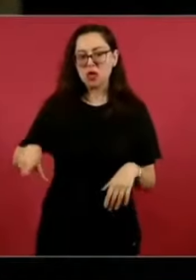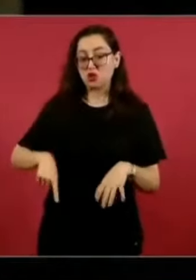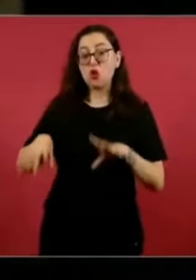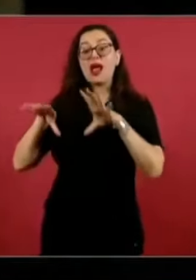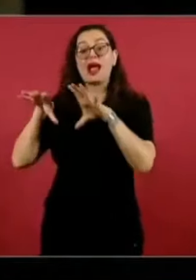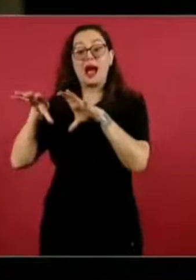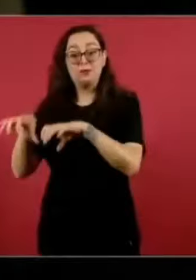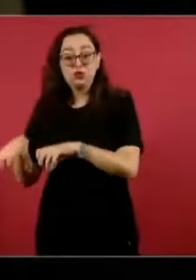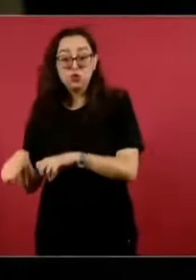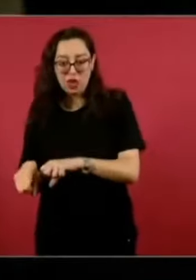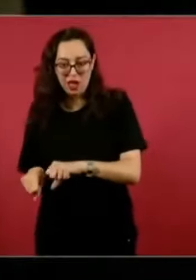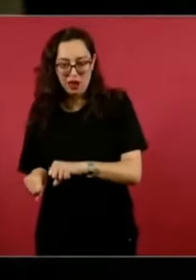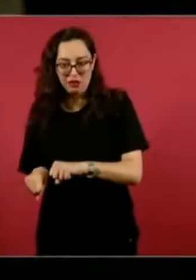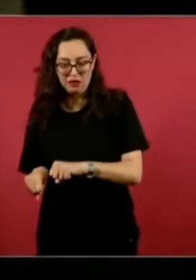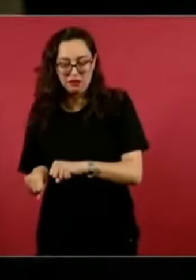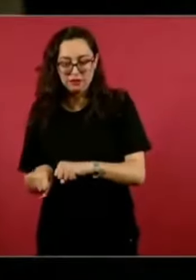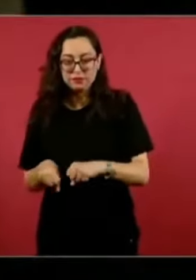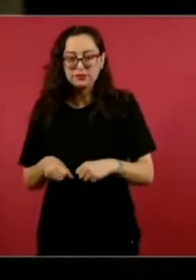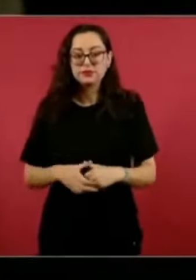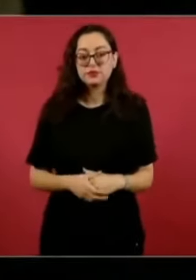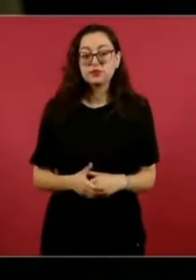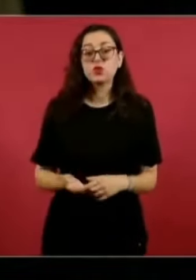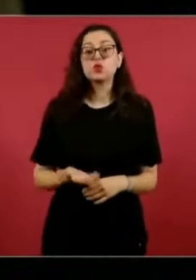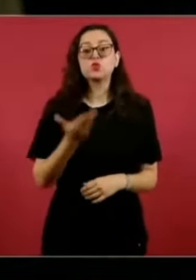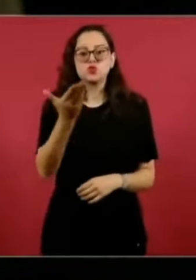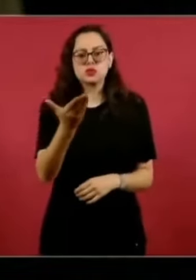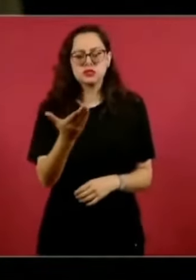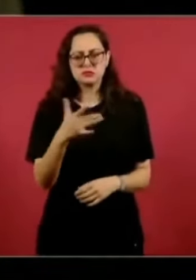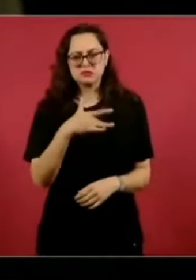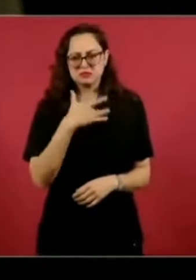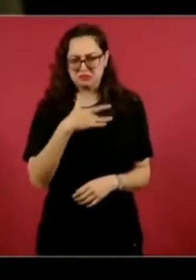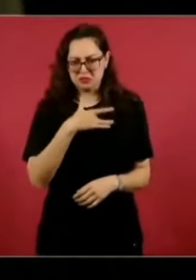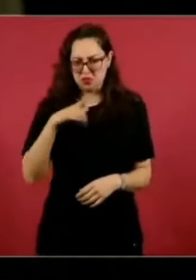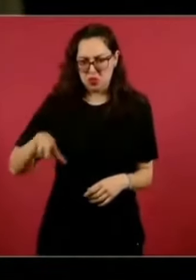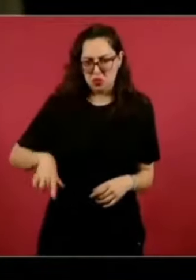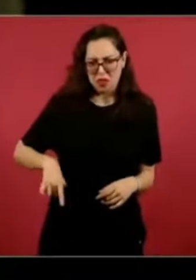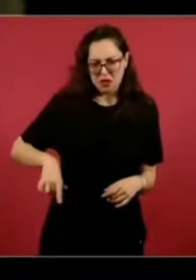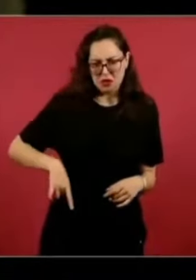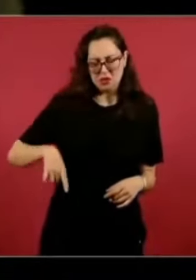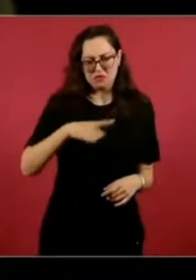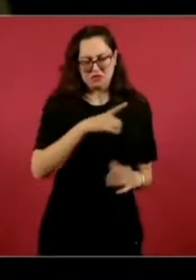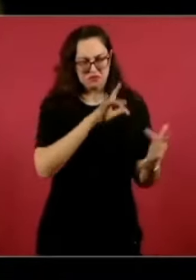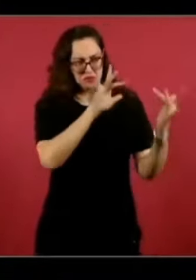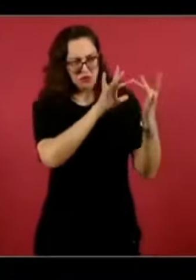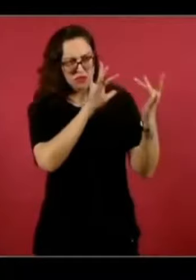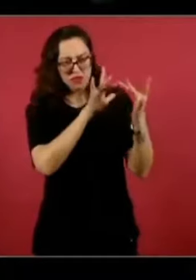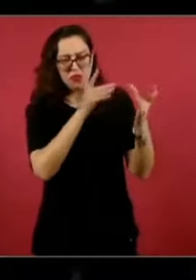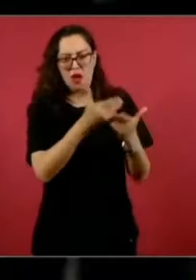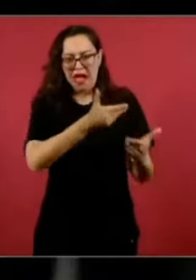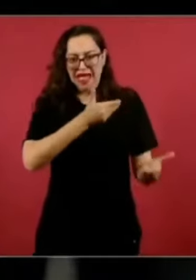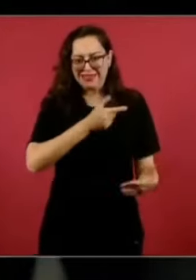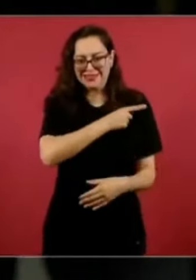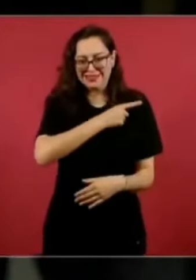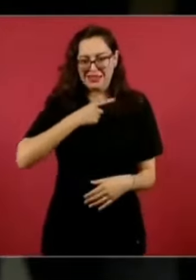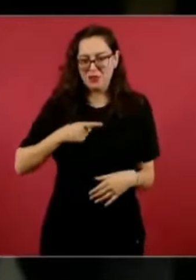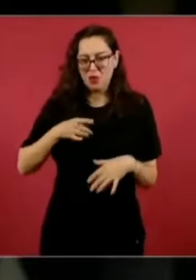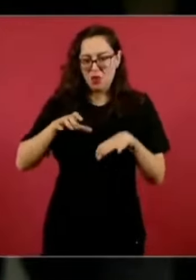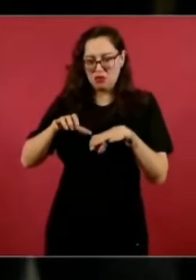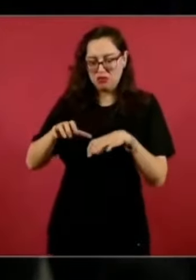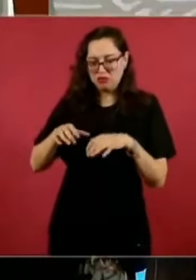relación con el gobierno de los Estados Unidos. ¿Te hubiera gustado que le informara a usted personalmente sobre esta captura?